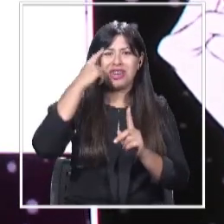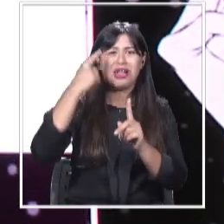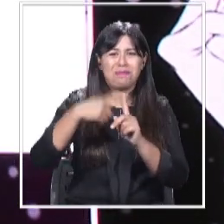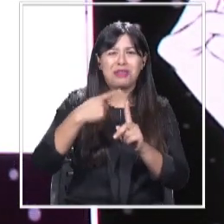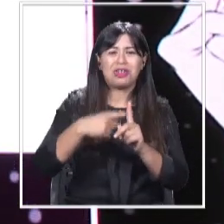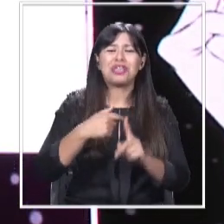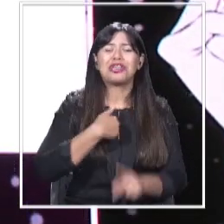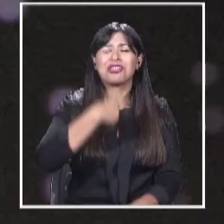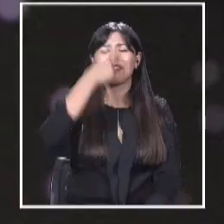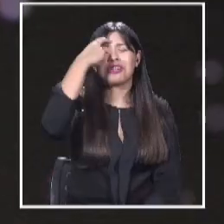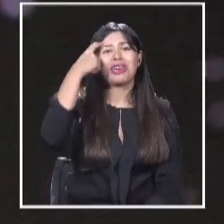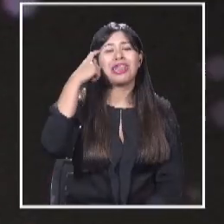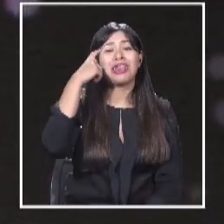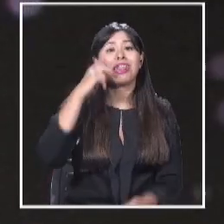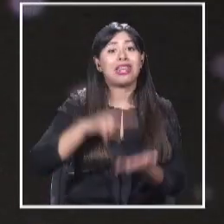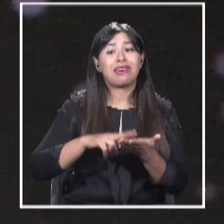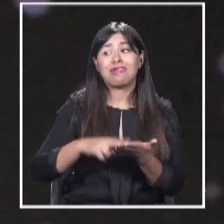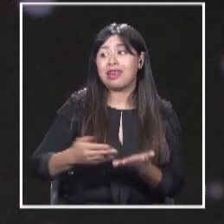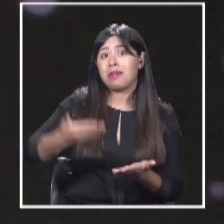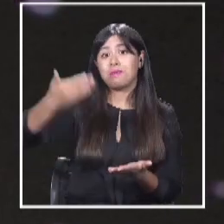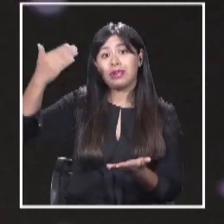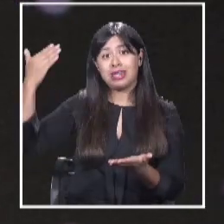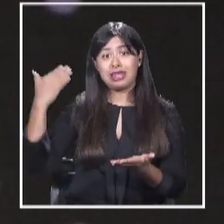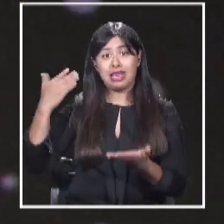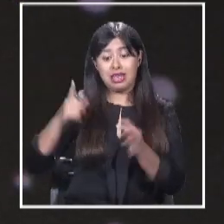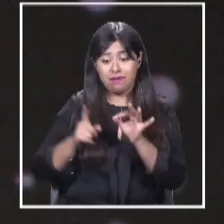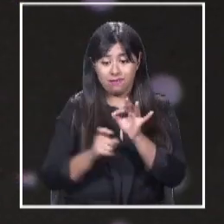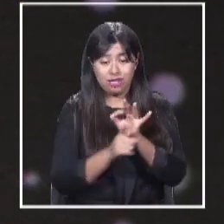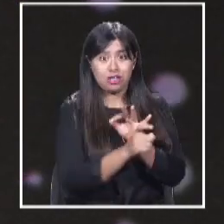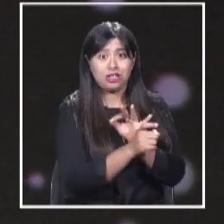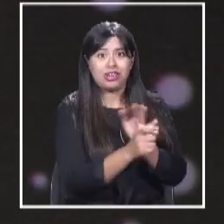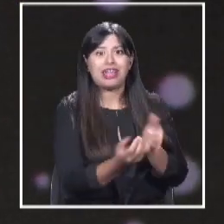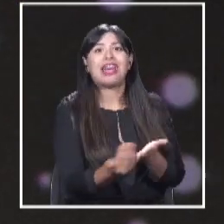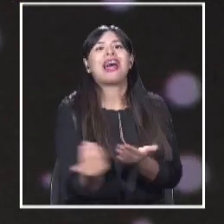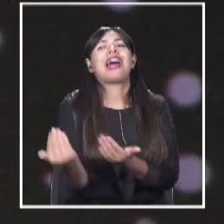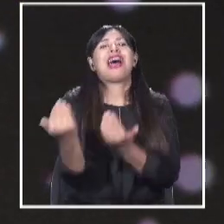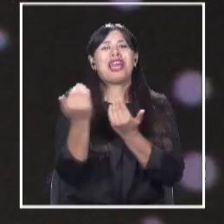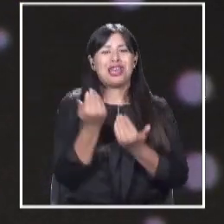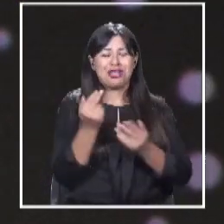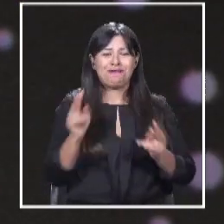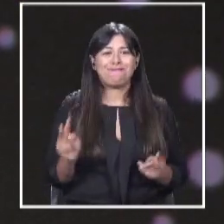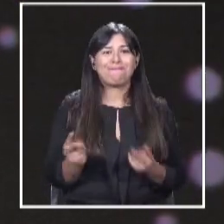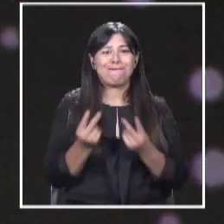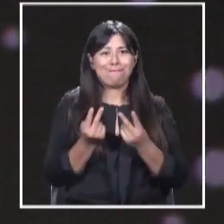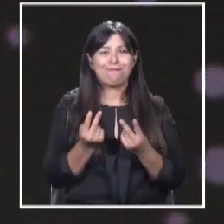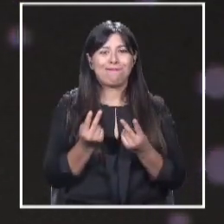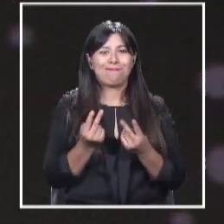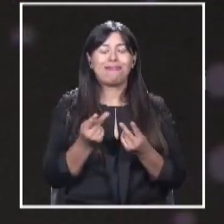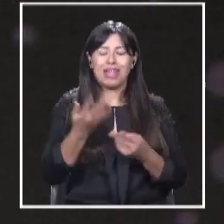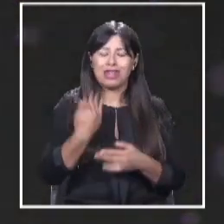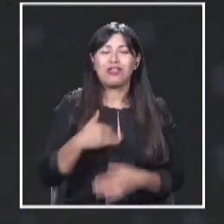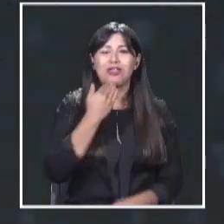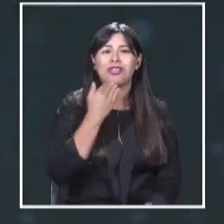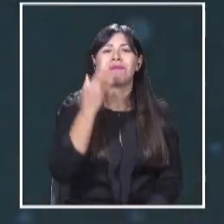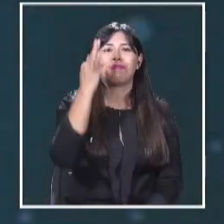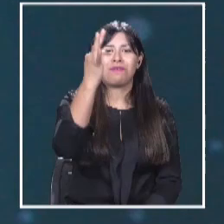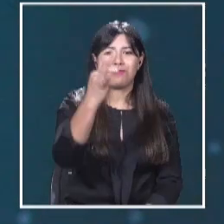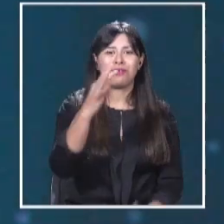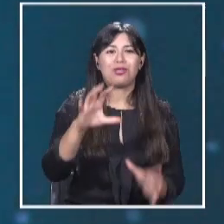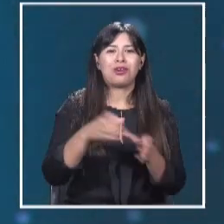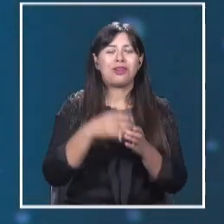de verdad, que nuestro pasado y nuestra biología están de nuestra parte y de parte de nuestro futuro como